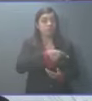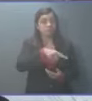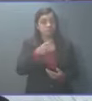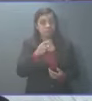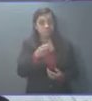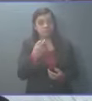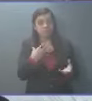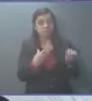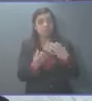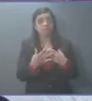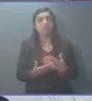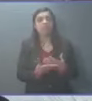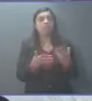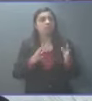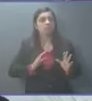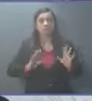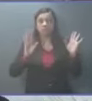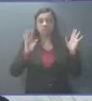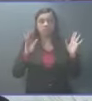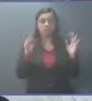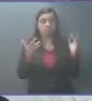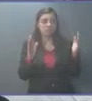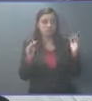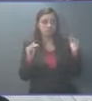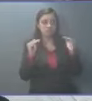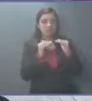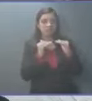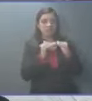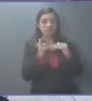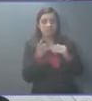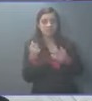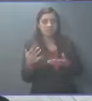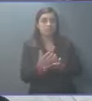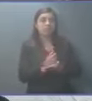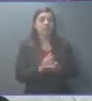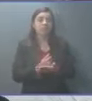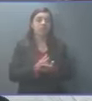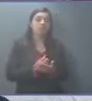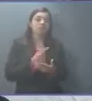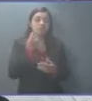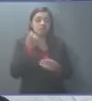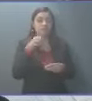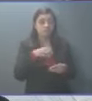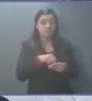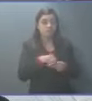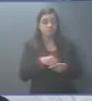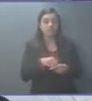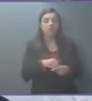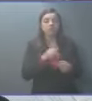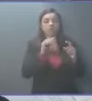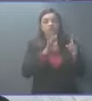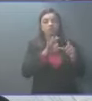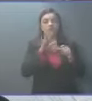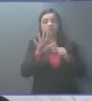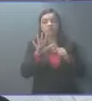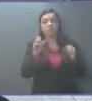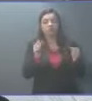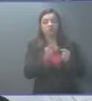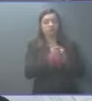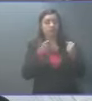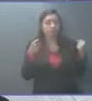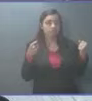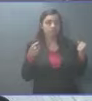destacado. Y casualmente, casi que andan en la misma cantidad de fondos gastados, que es de 65